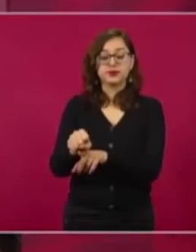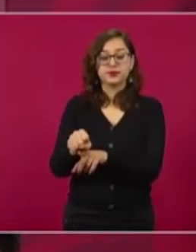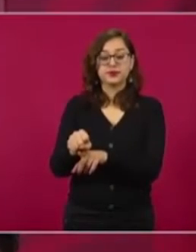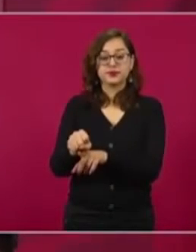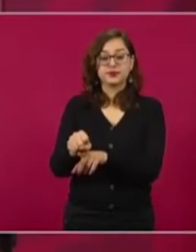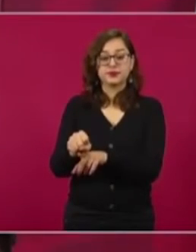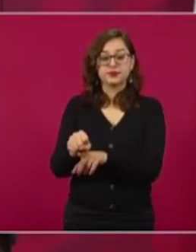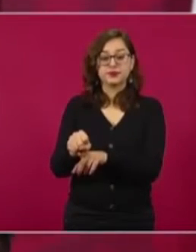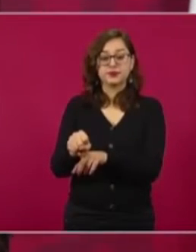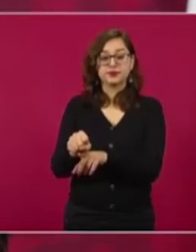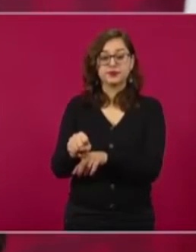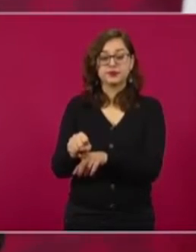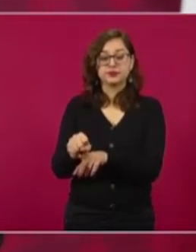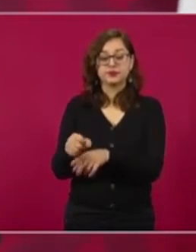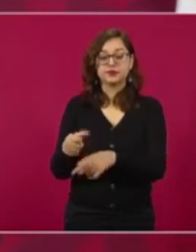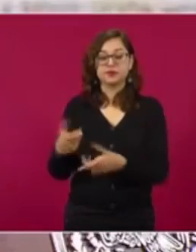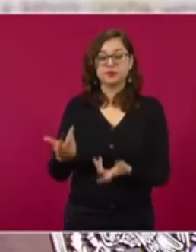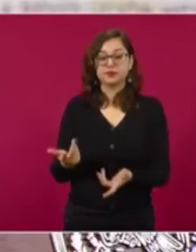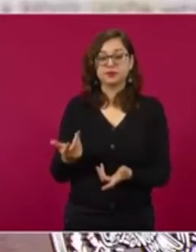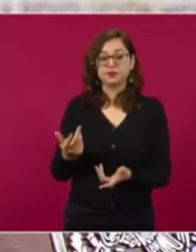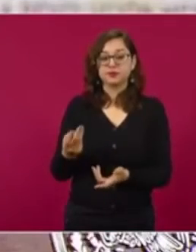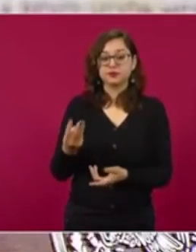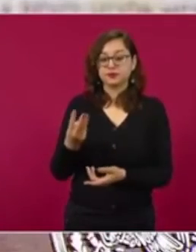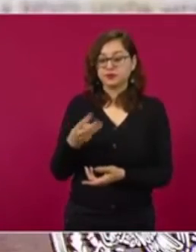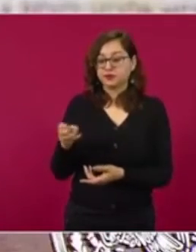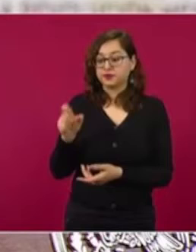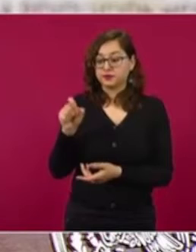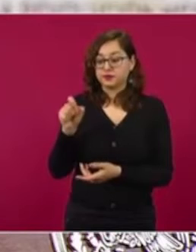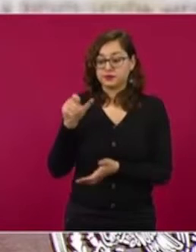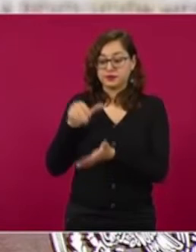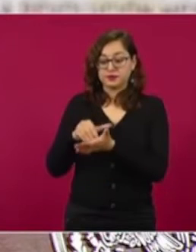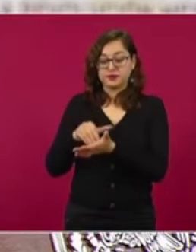ese total de los 320,000.